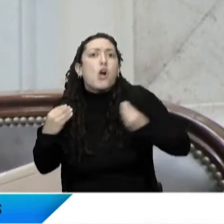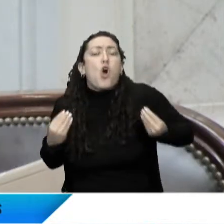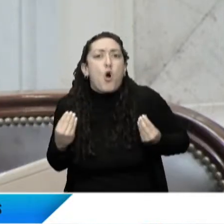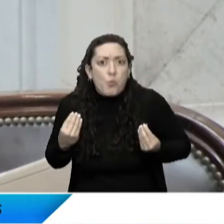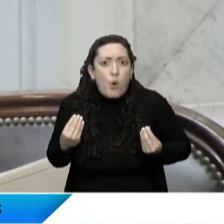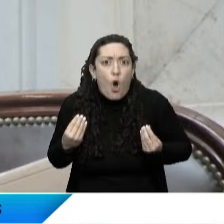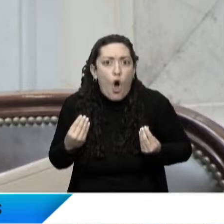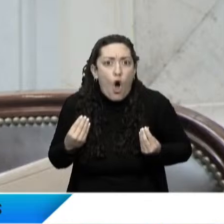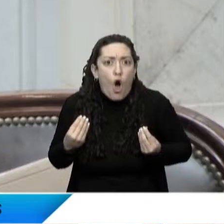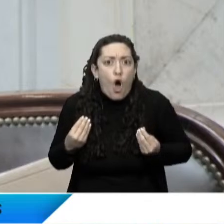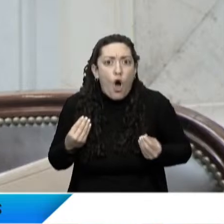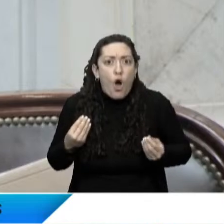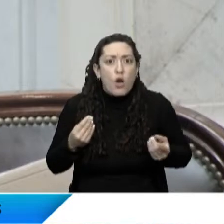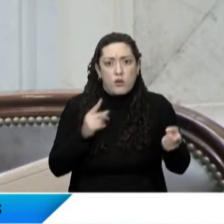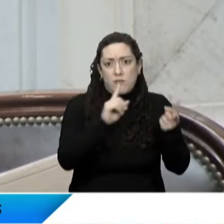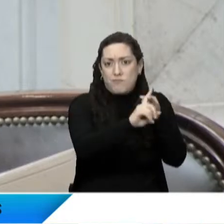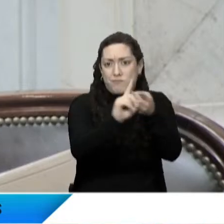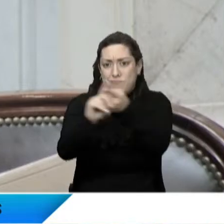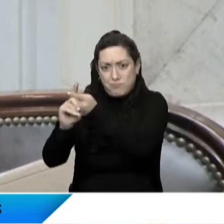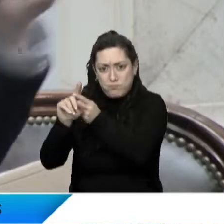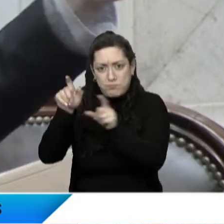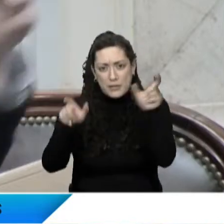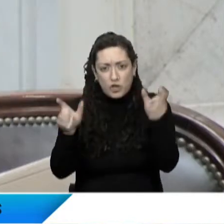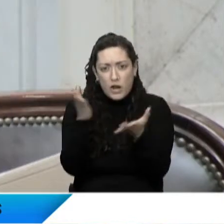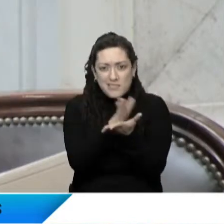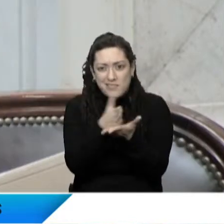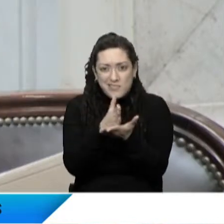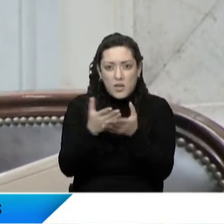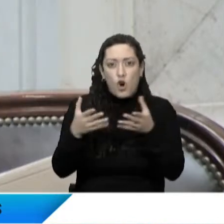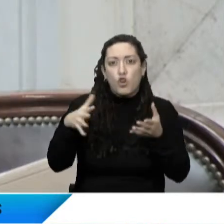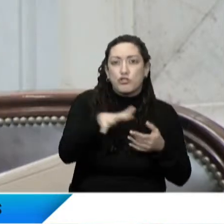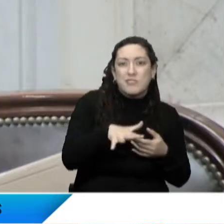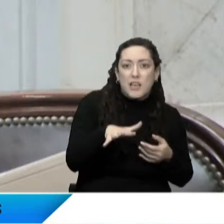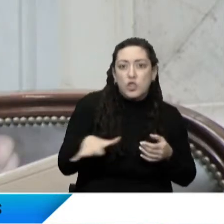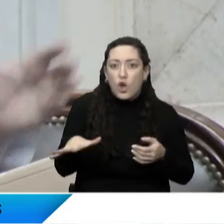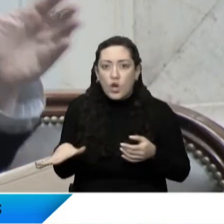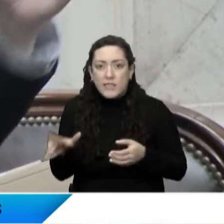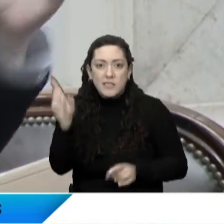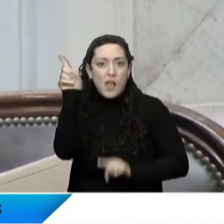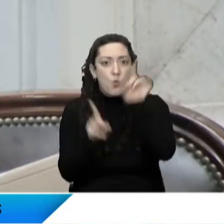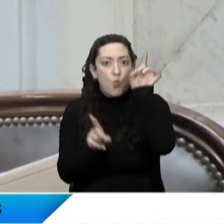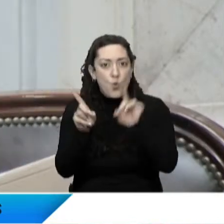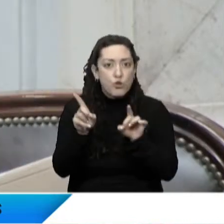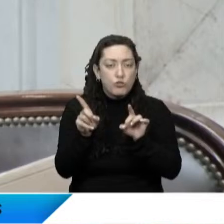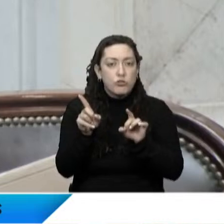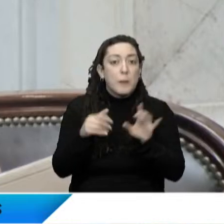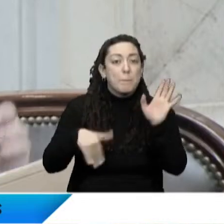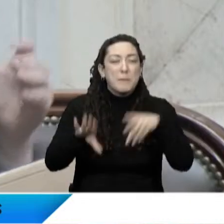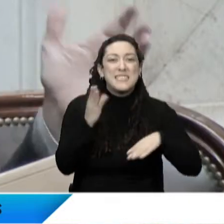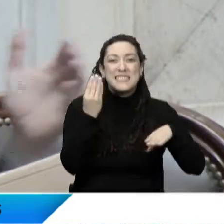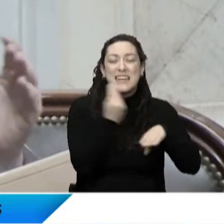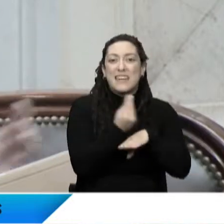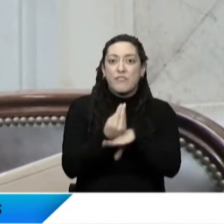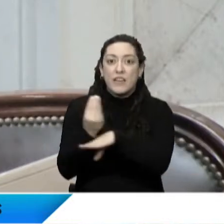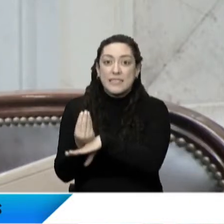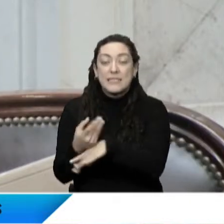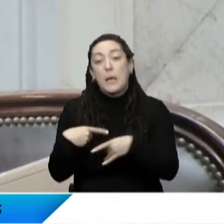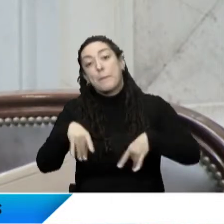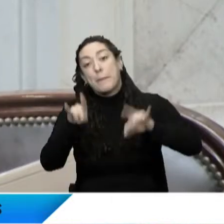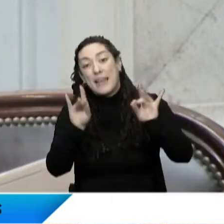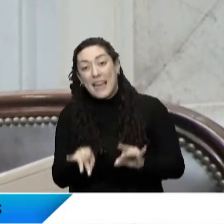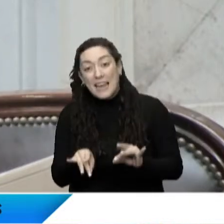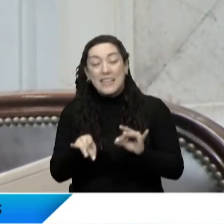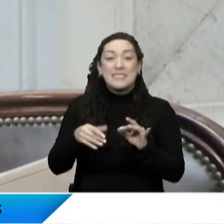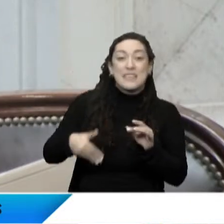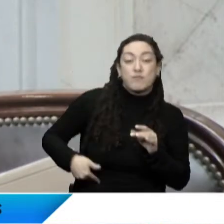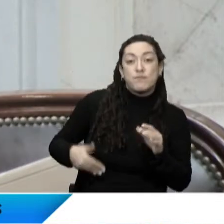una serie de vasos comunicantes, de sectores cuyos principales referentes van a comer milanesa,